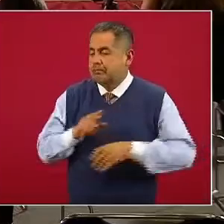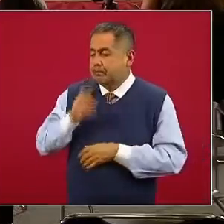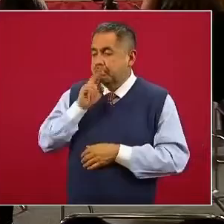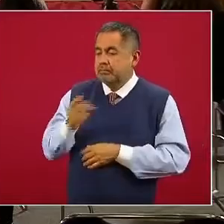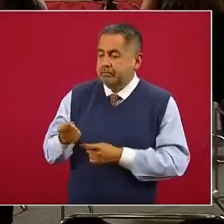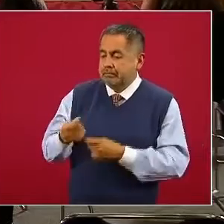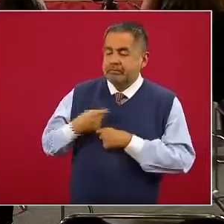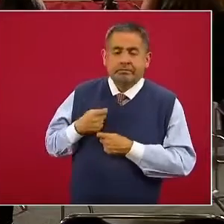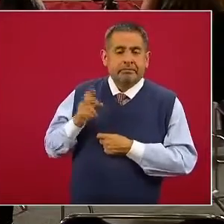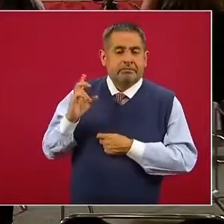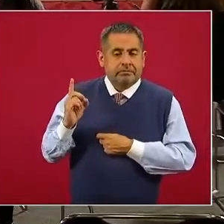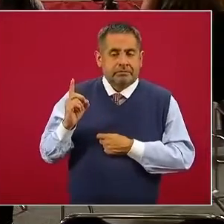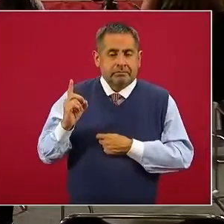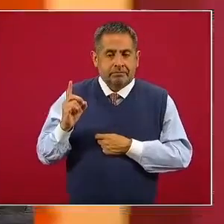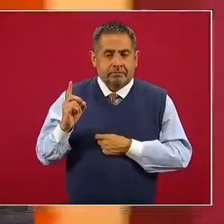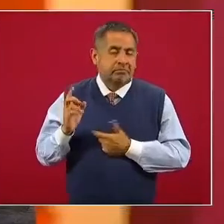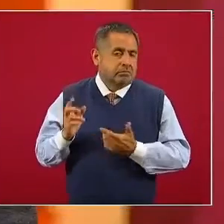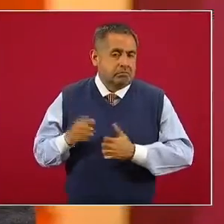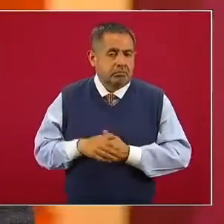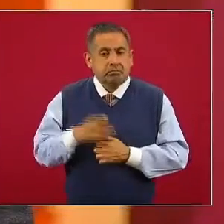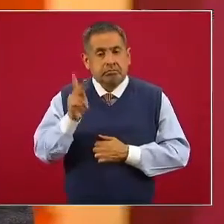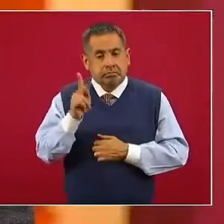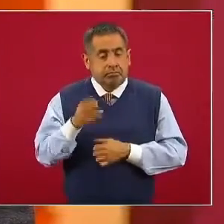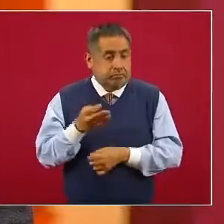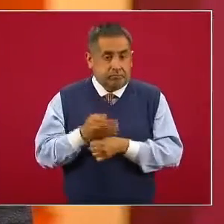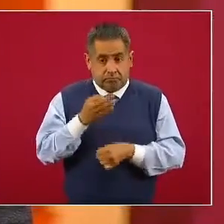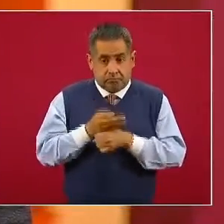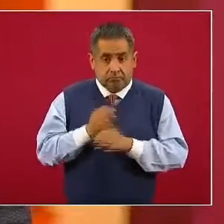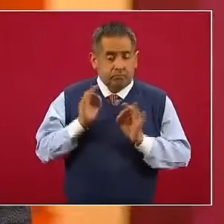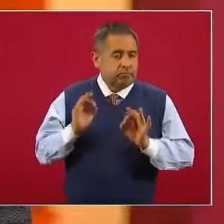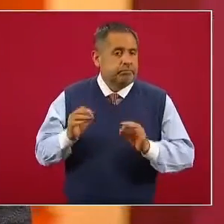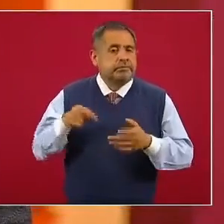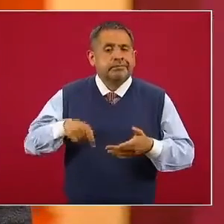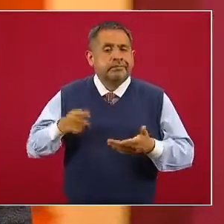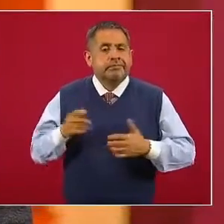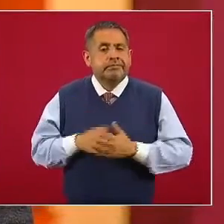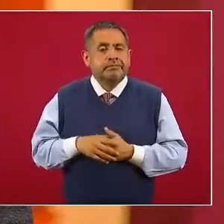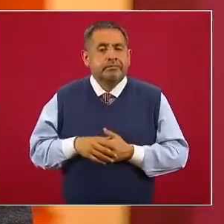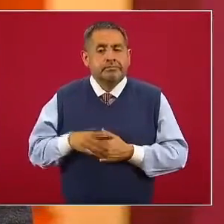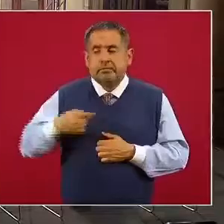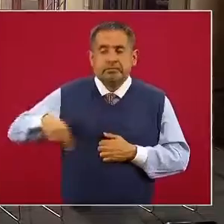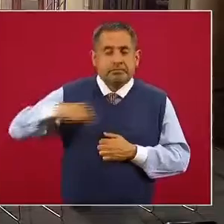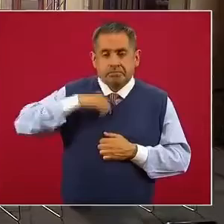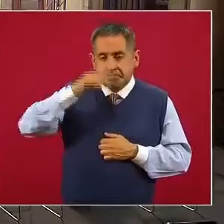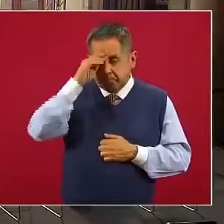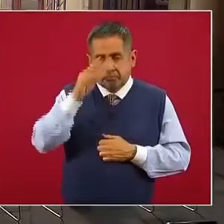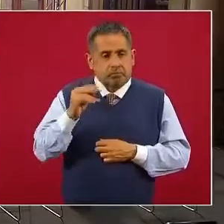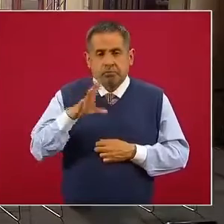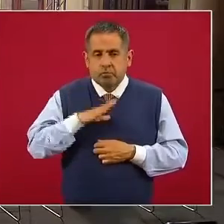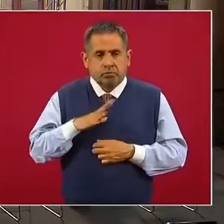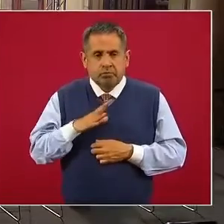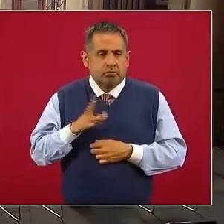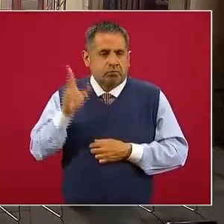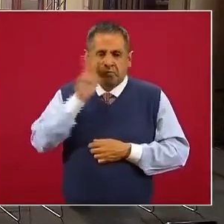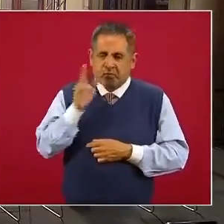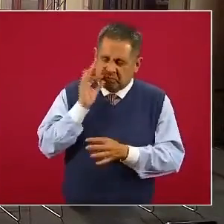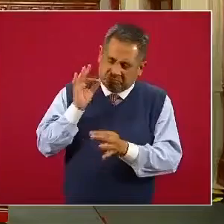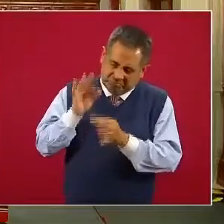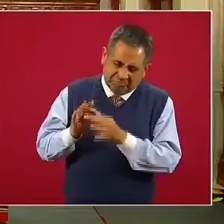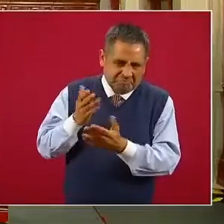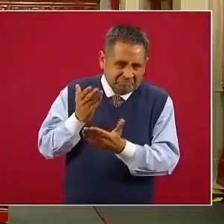beneficiada por la vitamina D. Sin embargo, hasta el momento consideramos que no existe suficiente